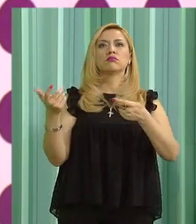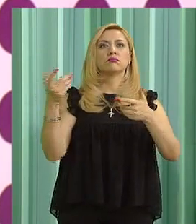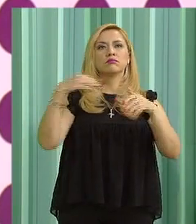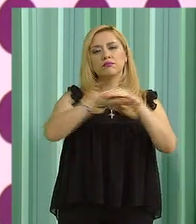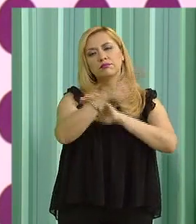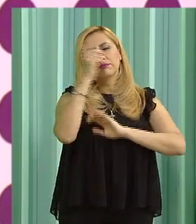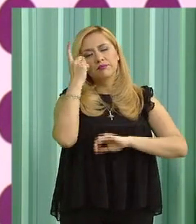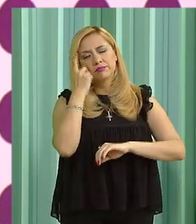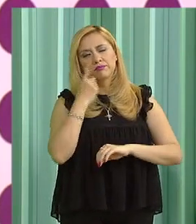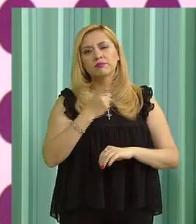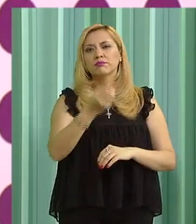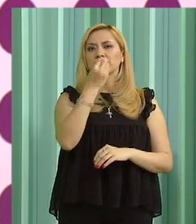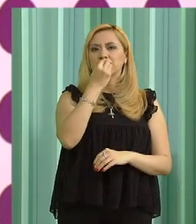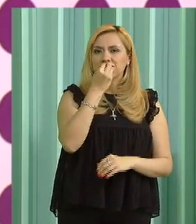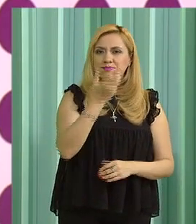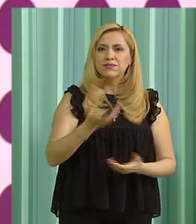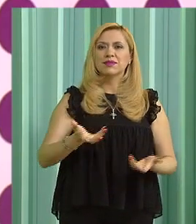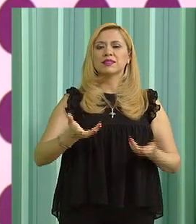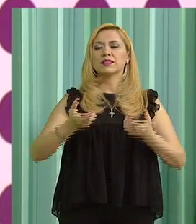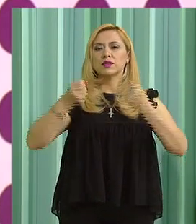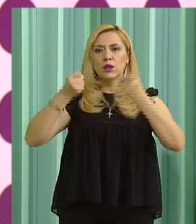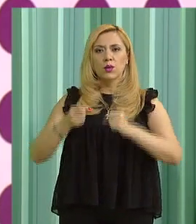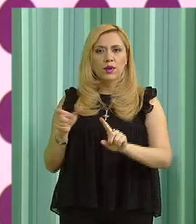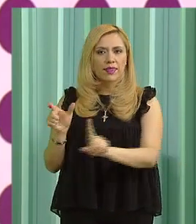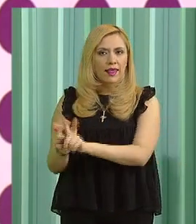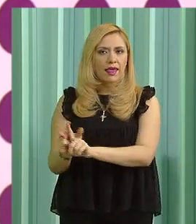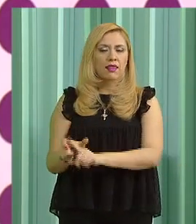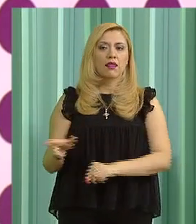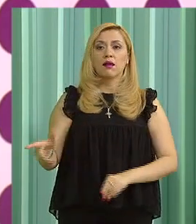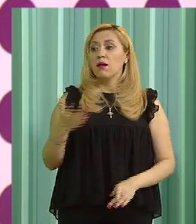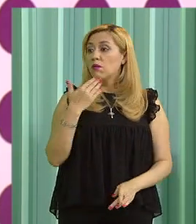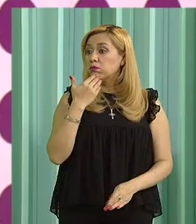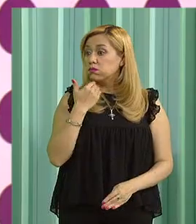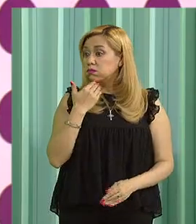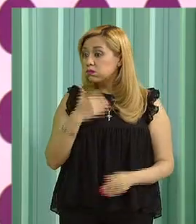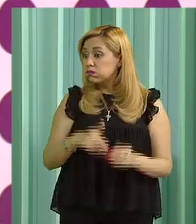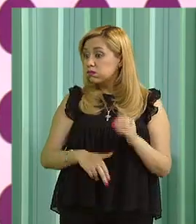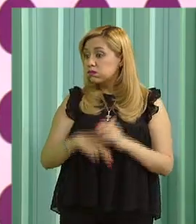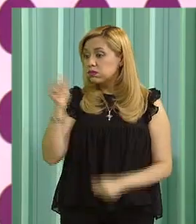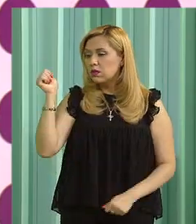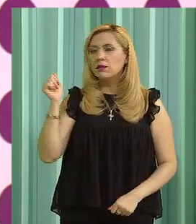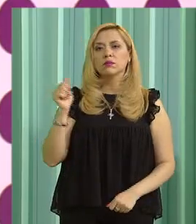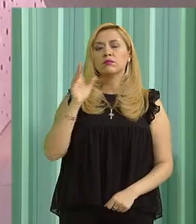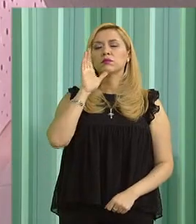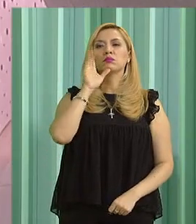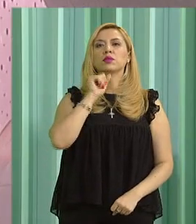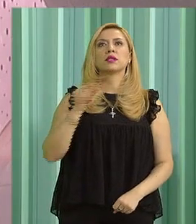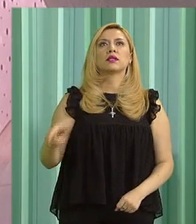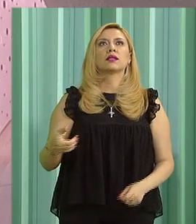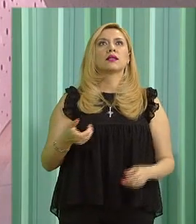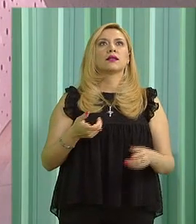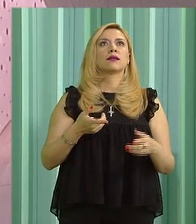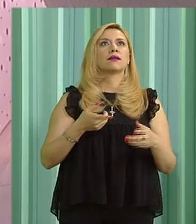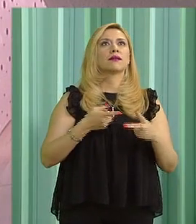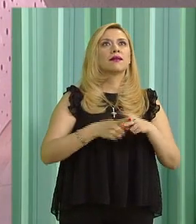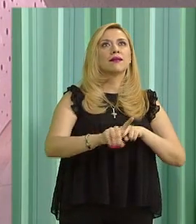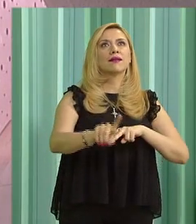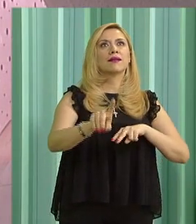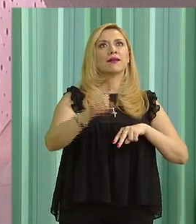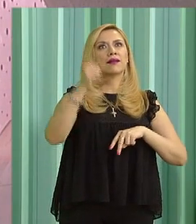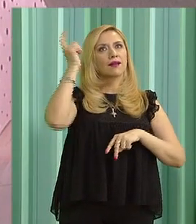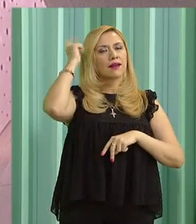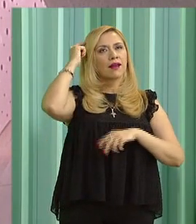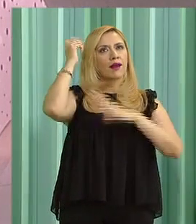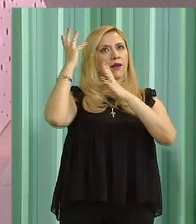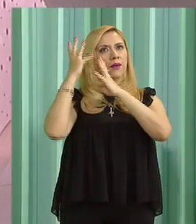alojamiento, subsistencia, seguridad, ¿no? Si la persona no tiene estas necesidades básicas cubiertas, no puede empezar también a trabajar a un nivel emocional,